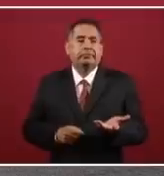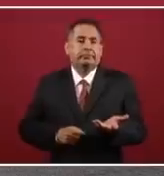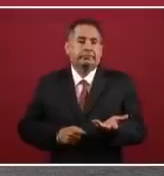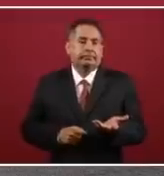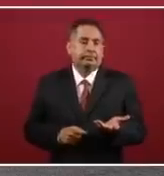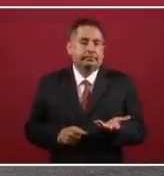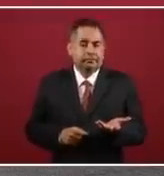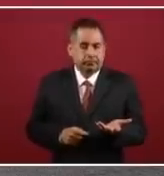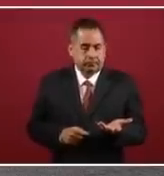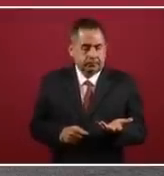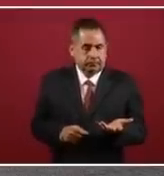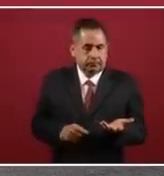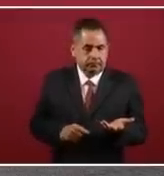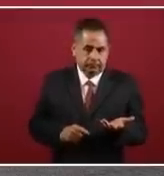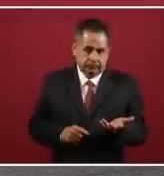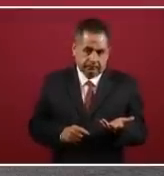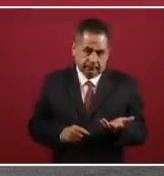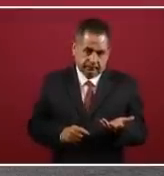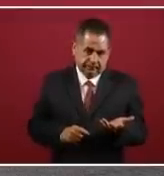por